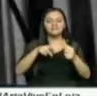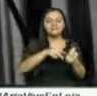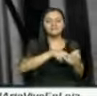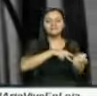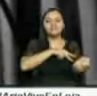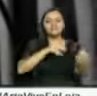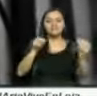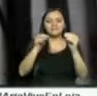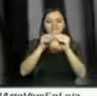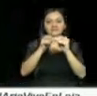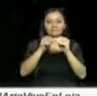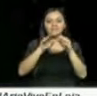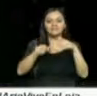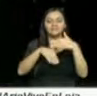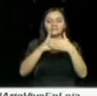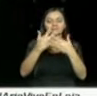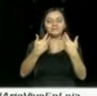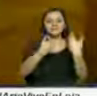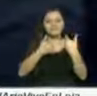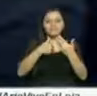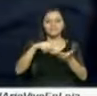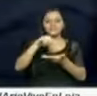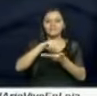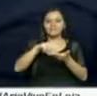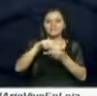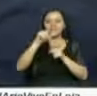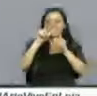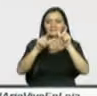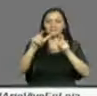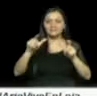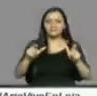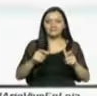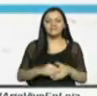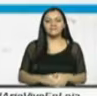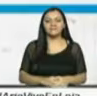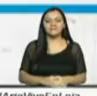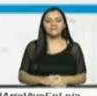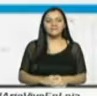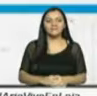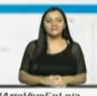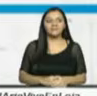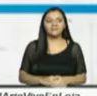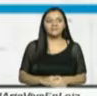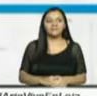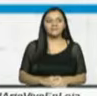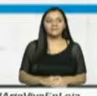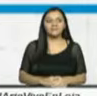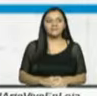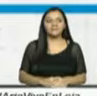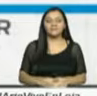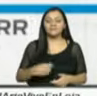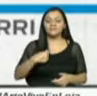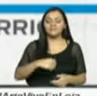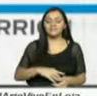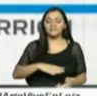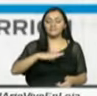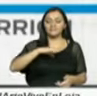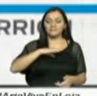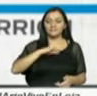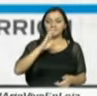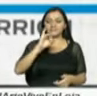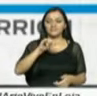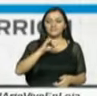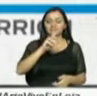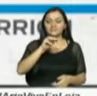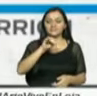tradiciones, cuna de grandes escritores y artistas. Con mucho orgullo, Benjamín Carrión